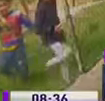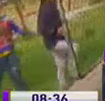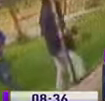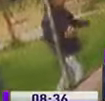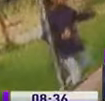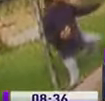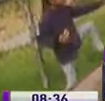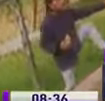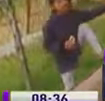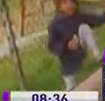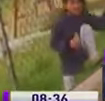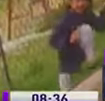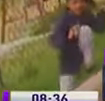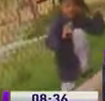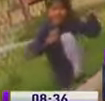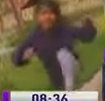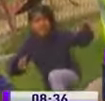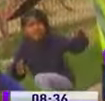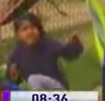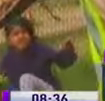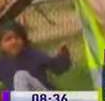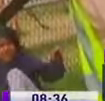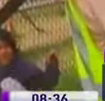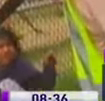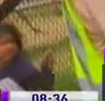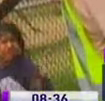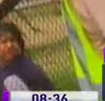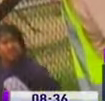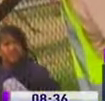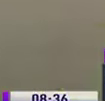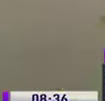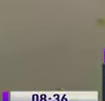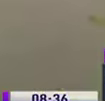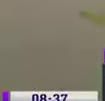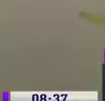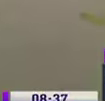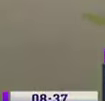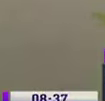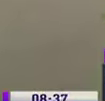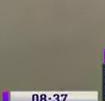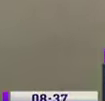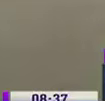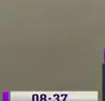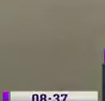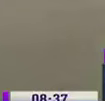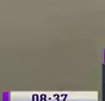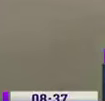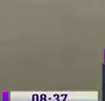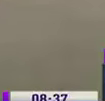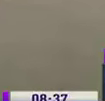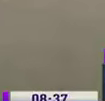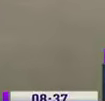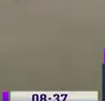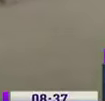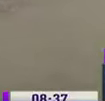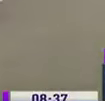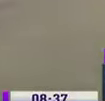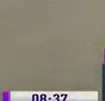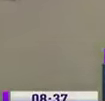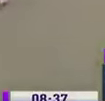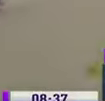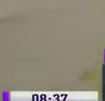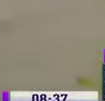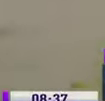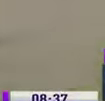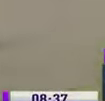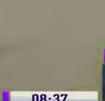No salen con fundas plásticas para limpiar las heces de los perros. Y dejan así en las veredas y por ahí, usted sabe que en los parques también